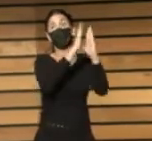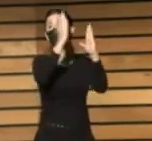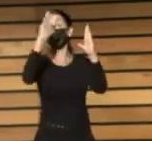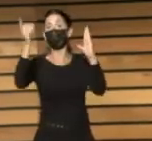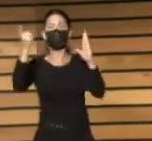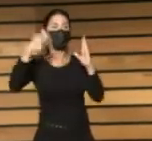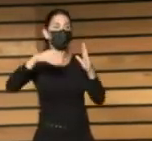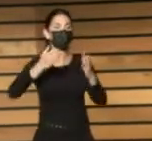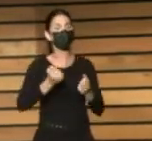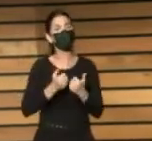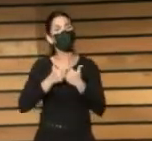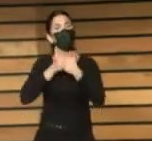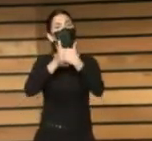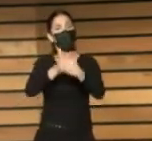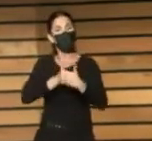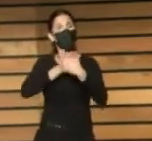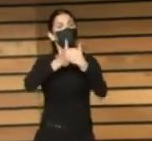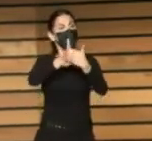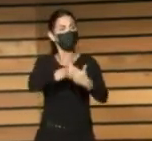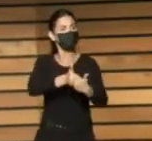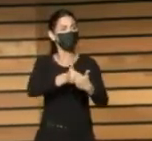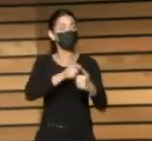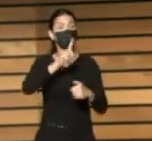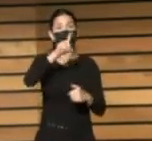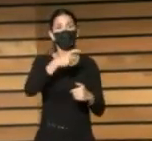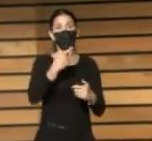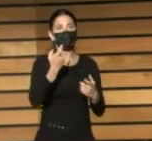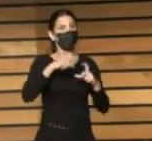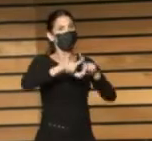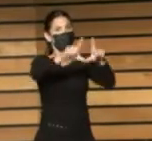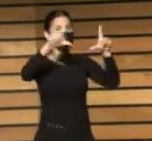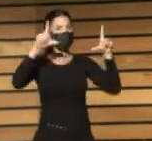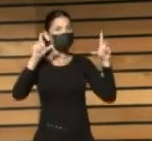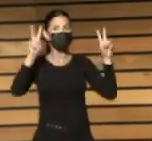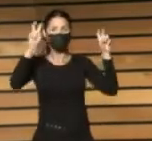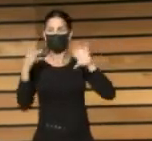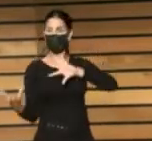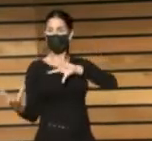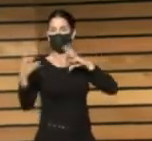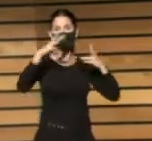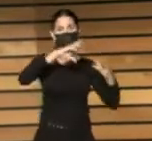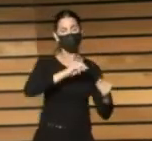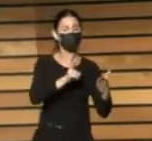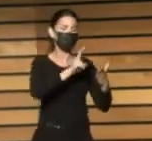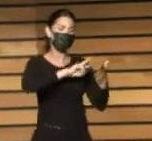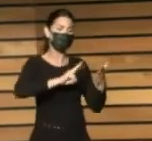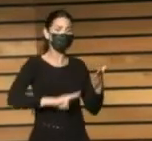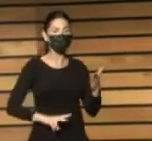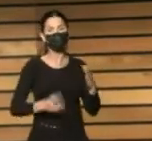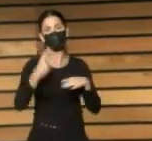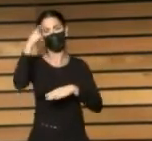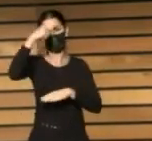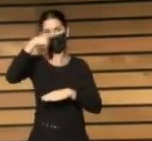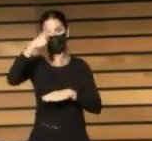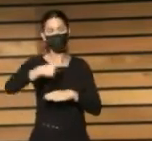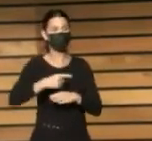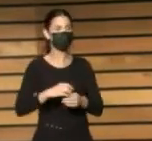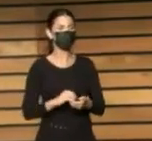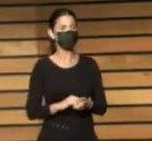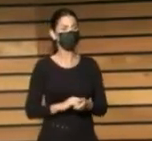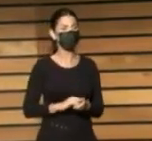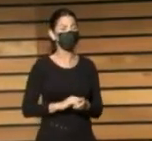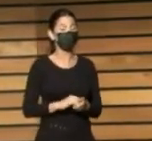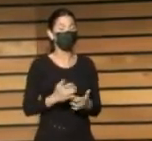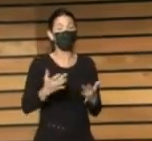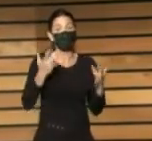de acompañar y a ser posible protagonizar ese cambio en el terreno de la lectura, en el terreno cultural. Supongo